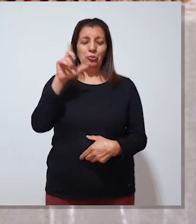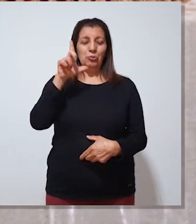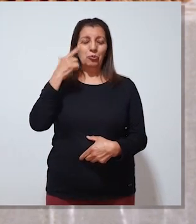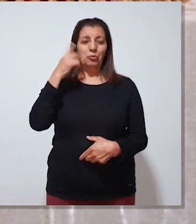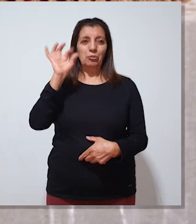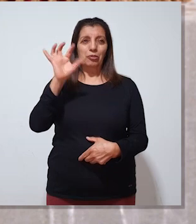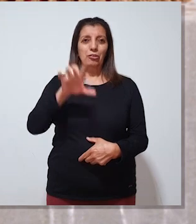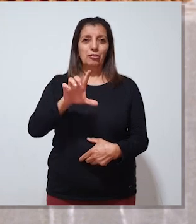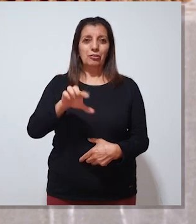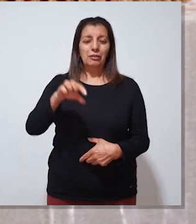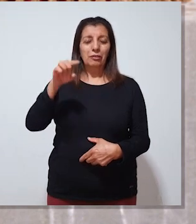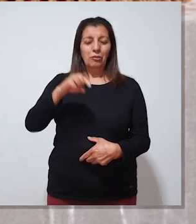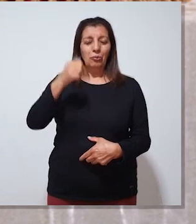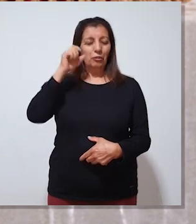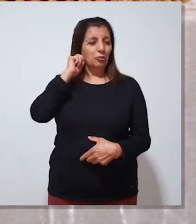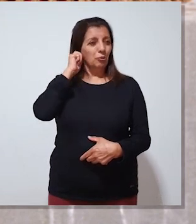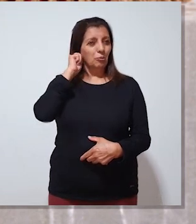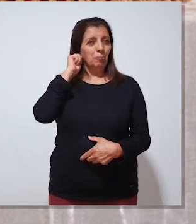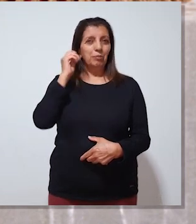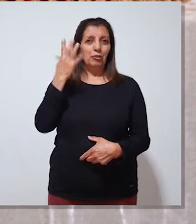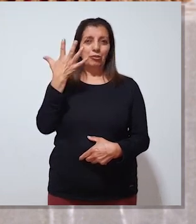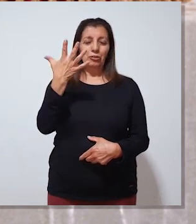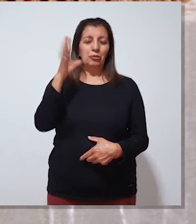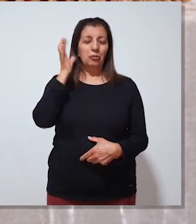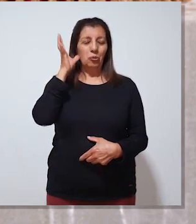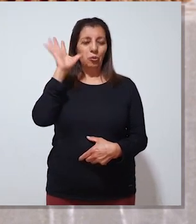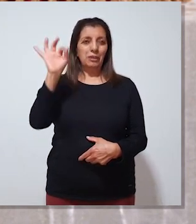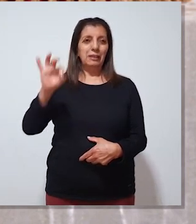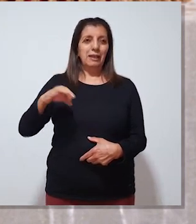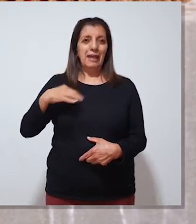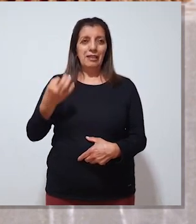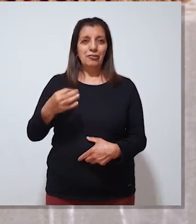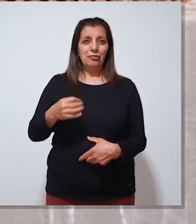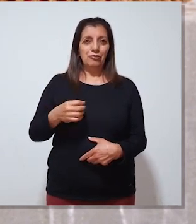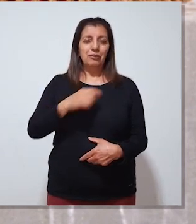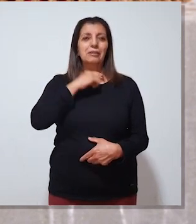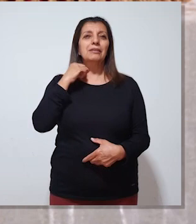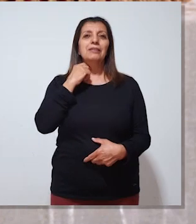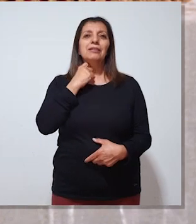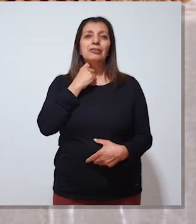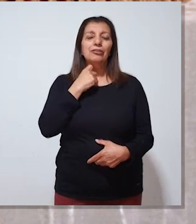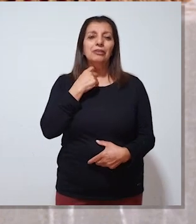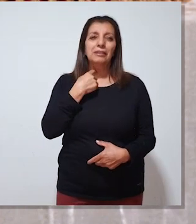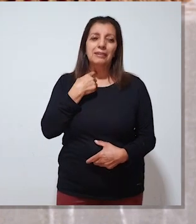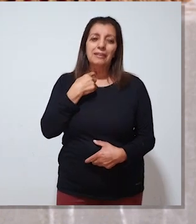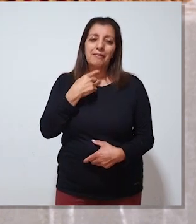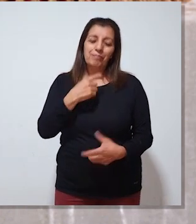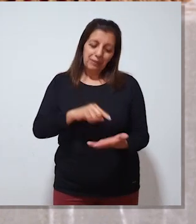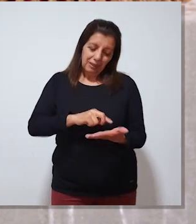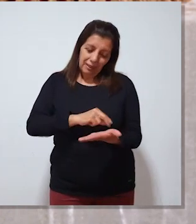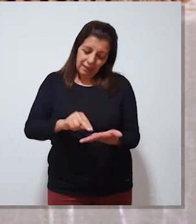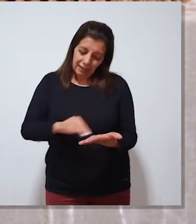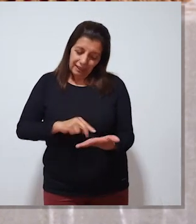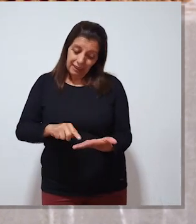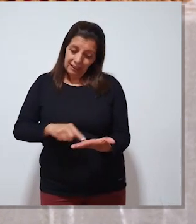de sacerdote. Me gustaría proponerles para que escuchen su Magnificat personal, sencillo